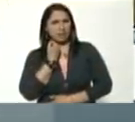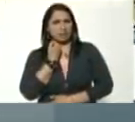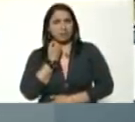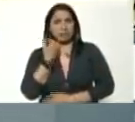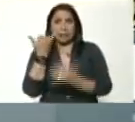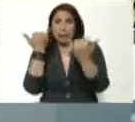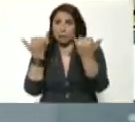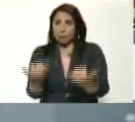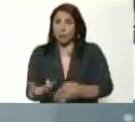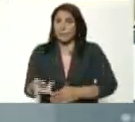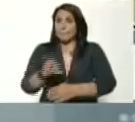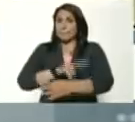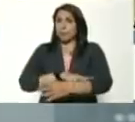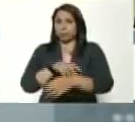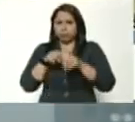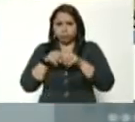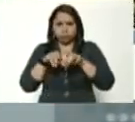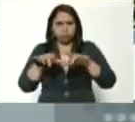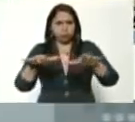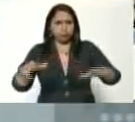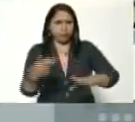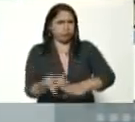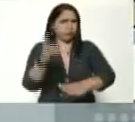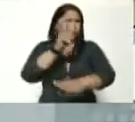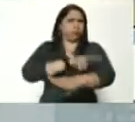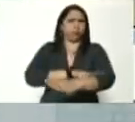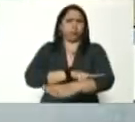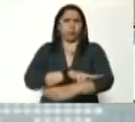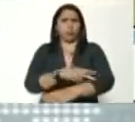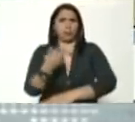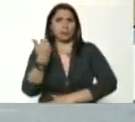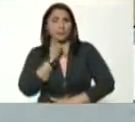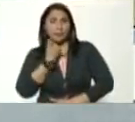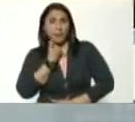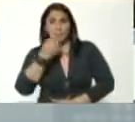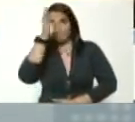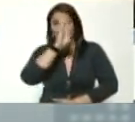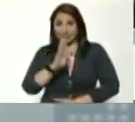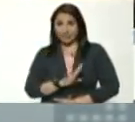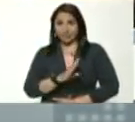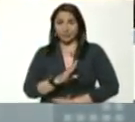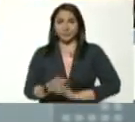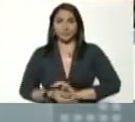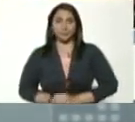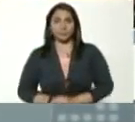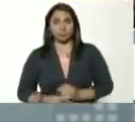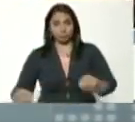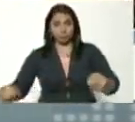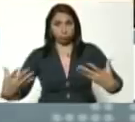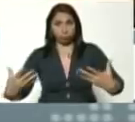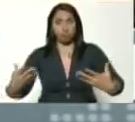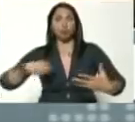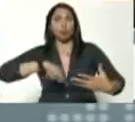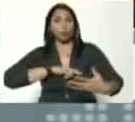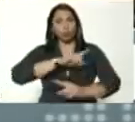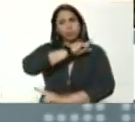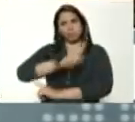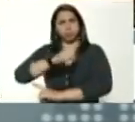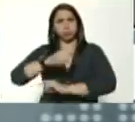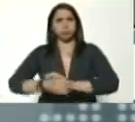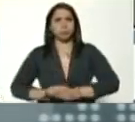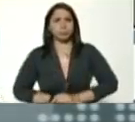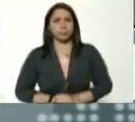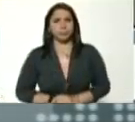virulencia, la agresividad de esta variante brasilera, estamos obligados